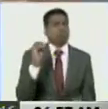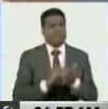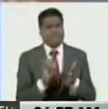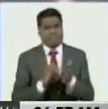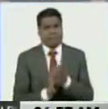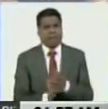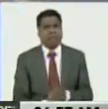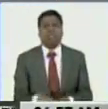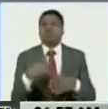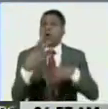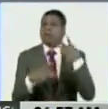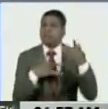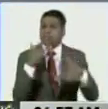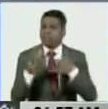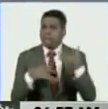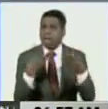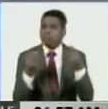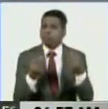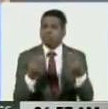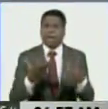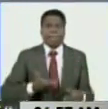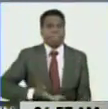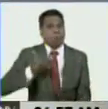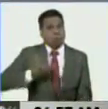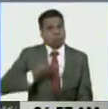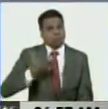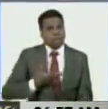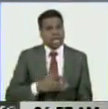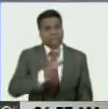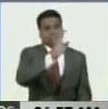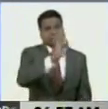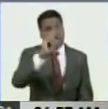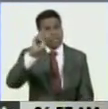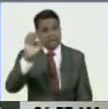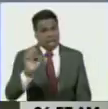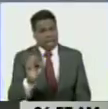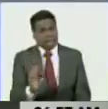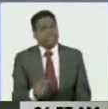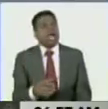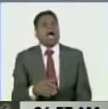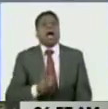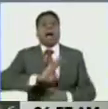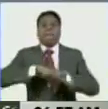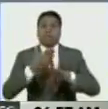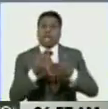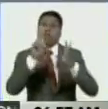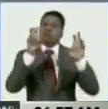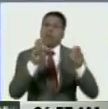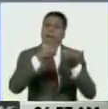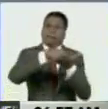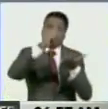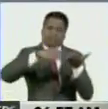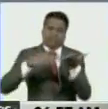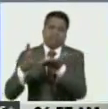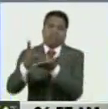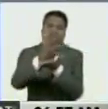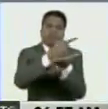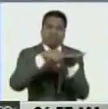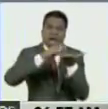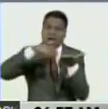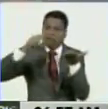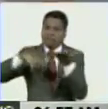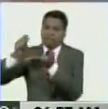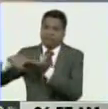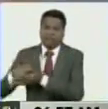acto importantísimo para el Consejo Nacional Electoral como es la renovación, pero tengo que decirlo, no es la primera vez que nosotros